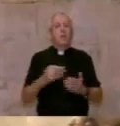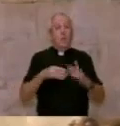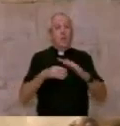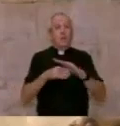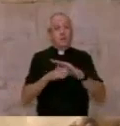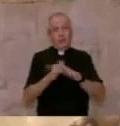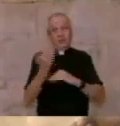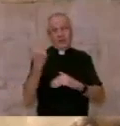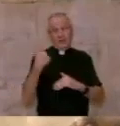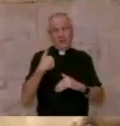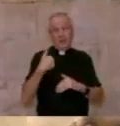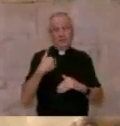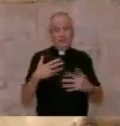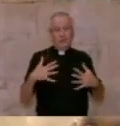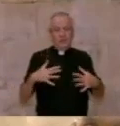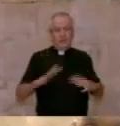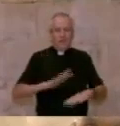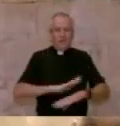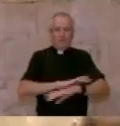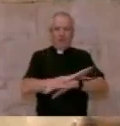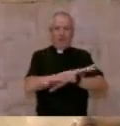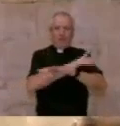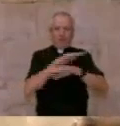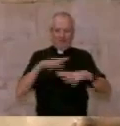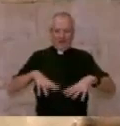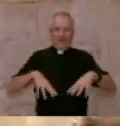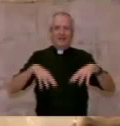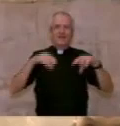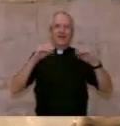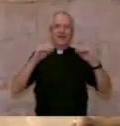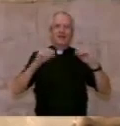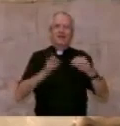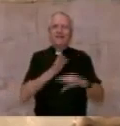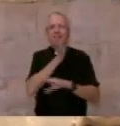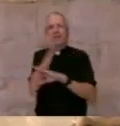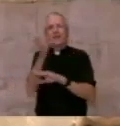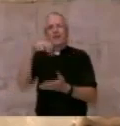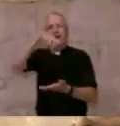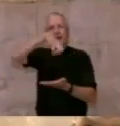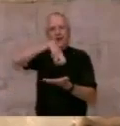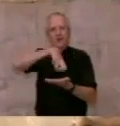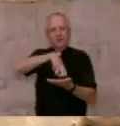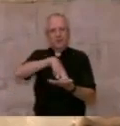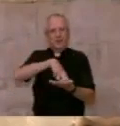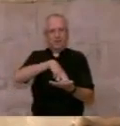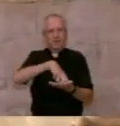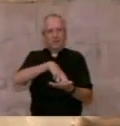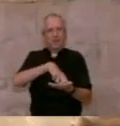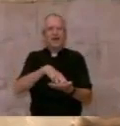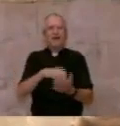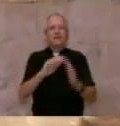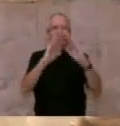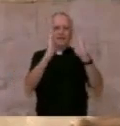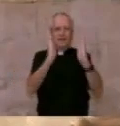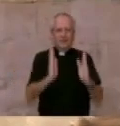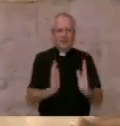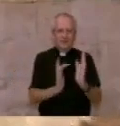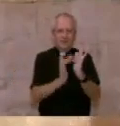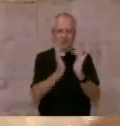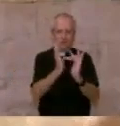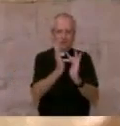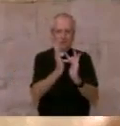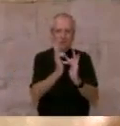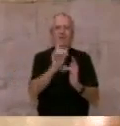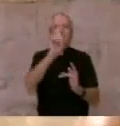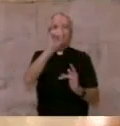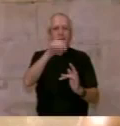entrado con emoción en la catedral, me he arrodillado ante el Santísimo y ante la